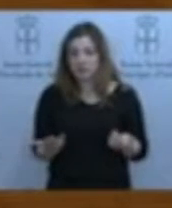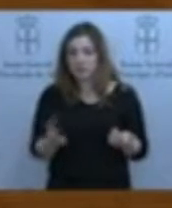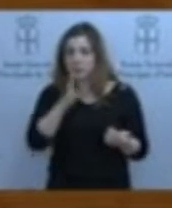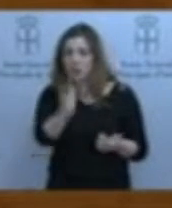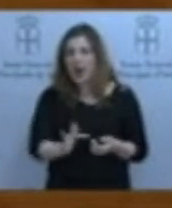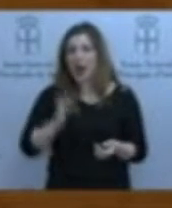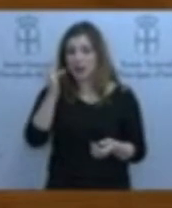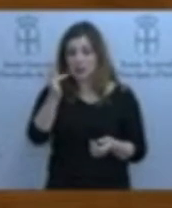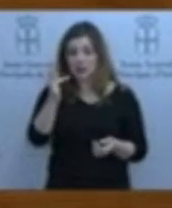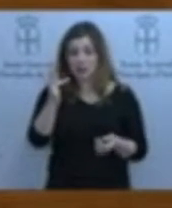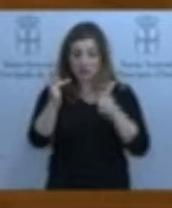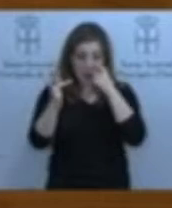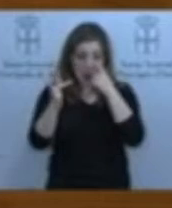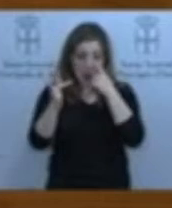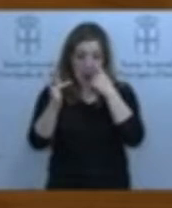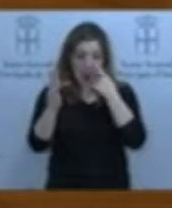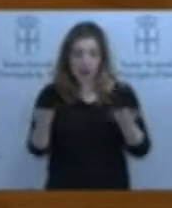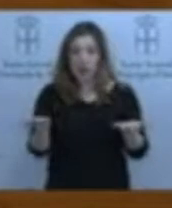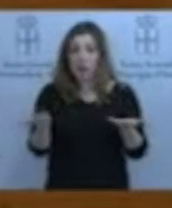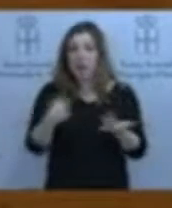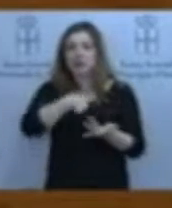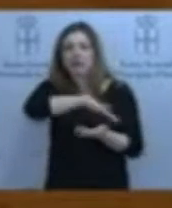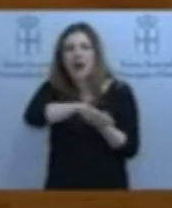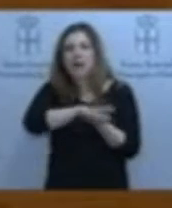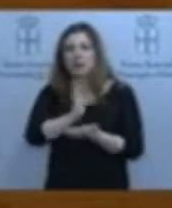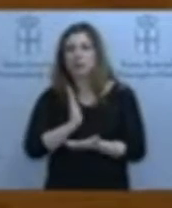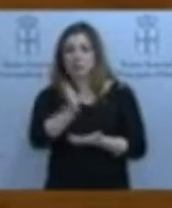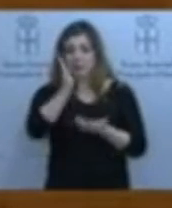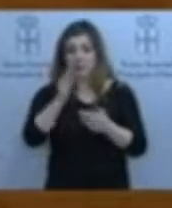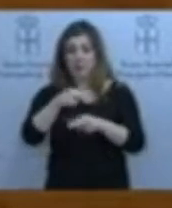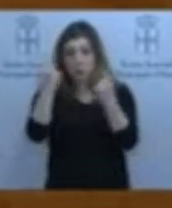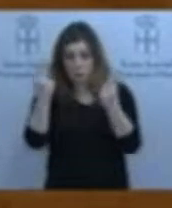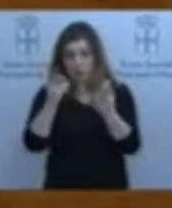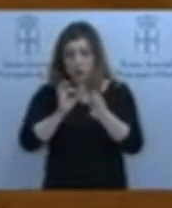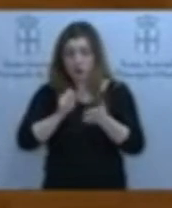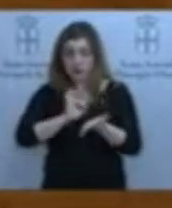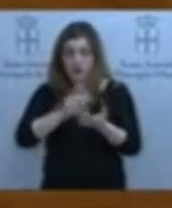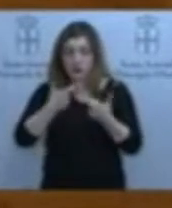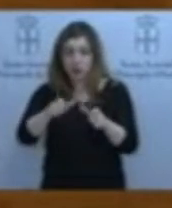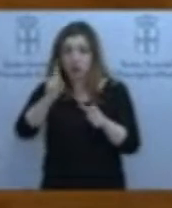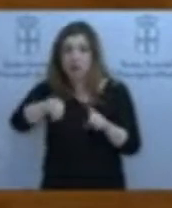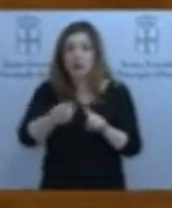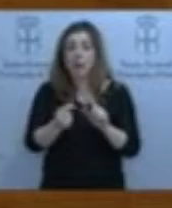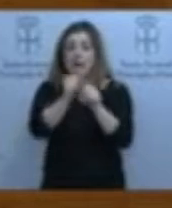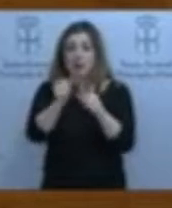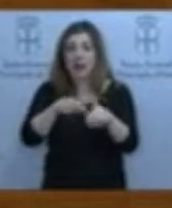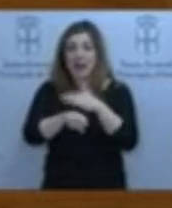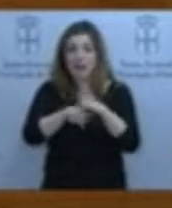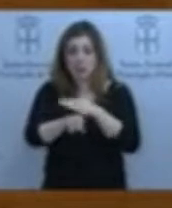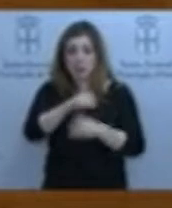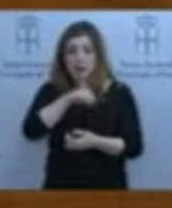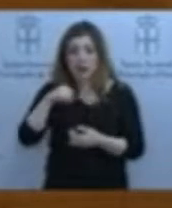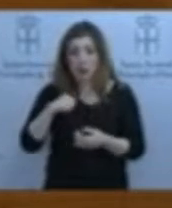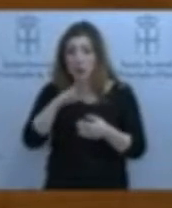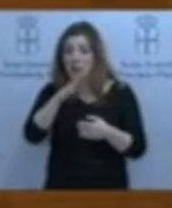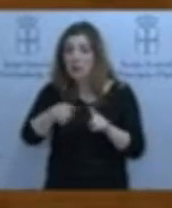además, cuando hablamos del desmantelamiento de lo público y hablamos de la apertura hacia formas de gestión privadas, la apertura a que